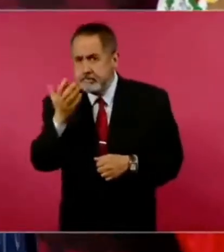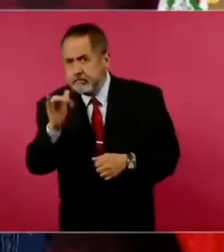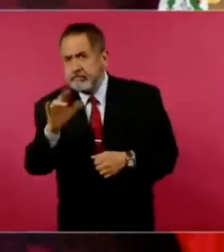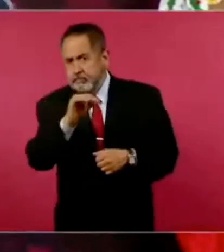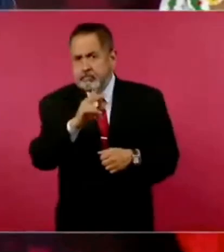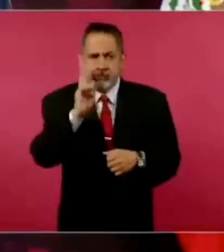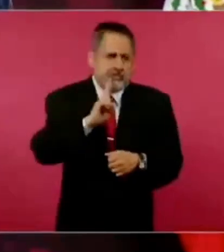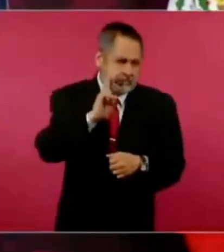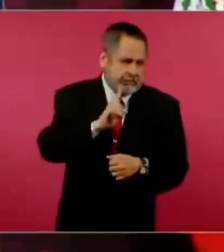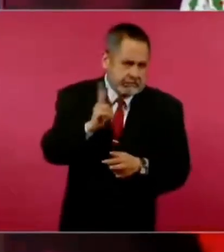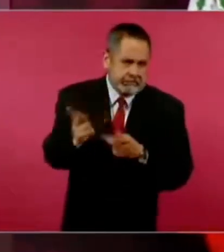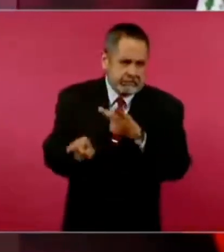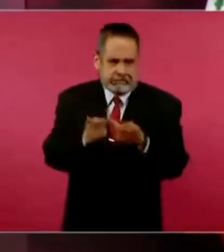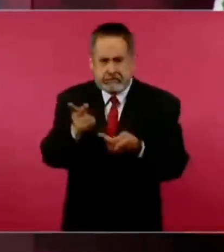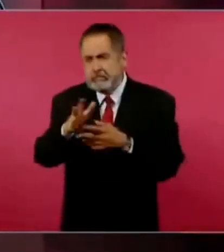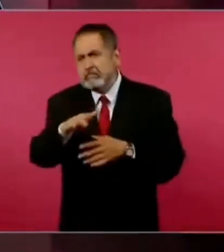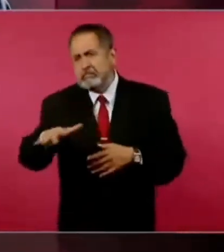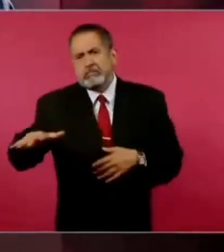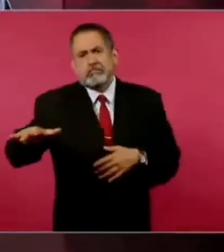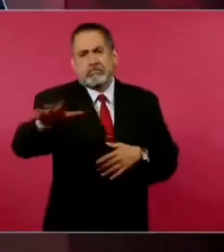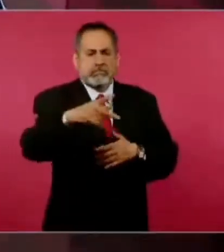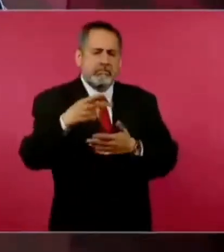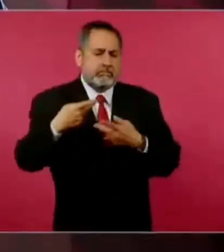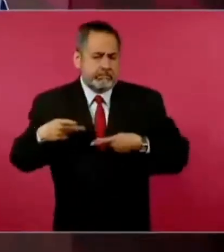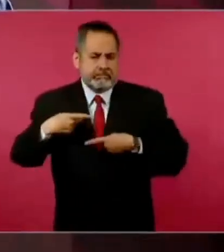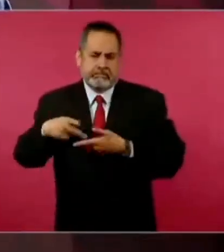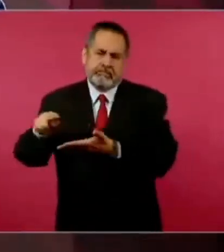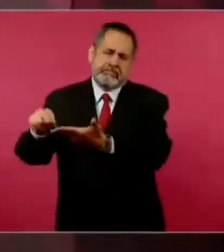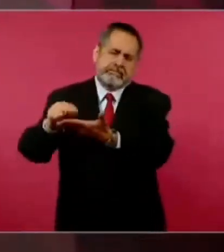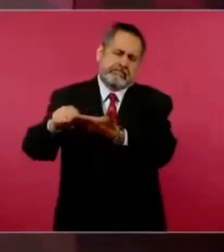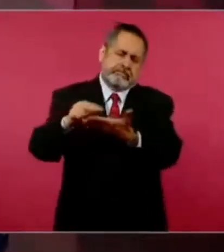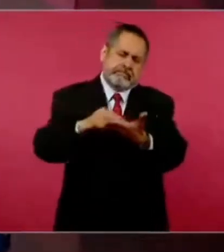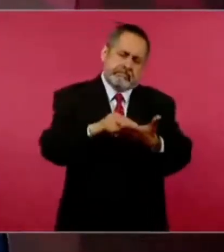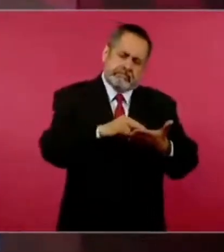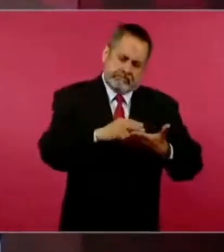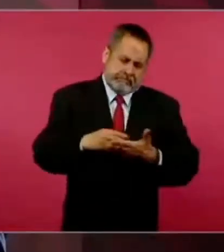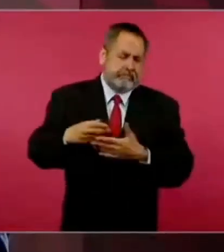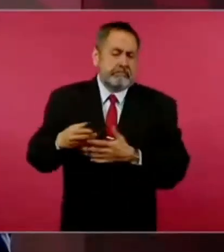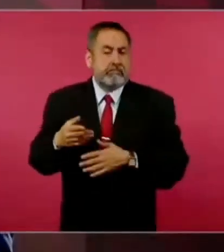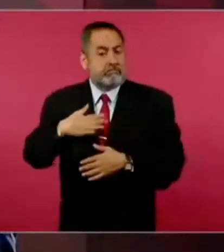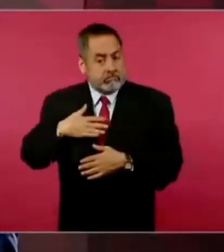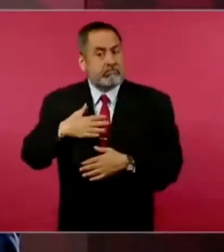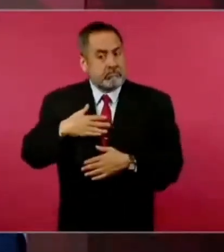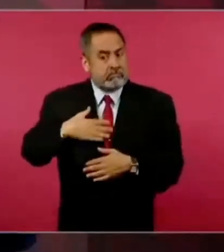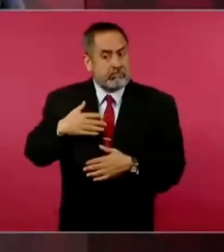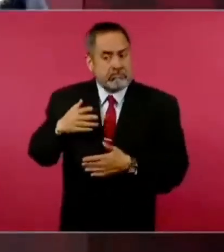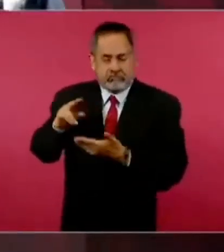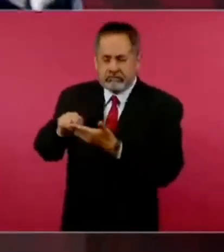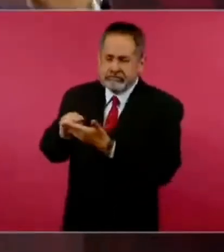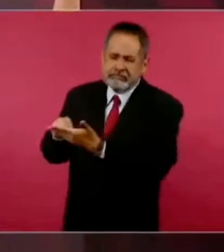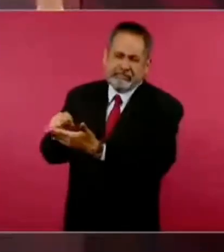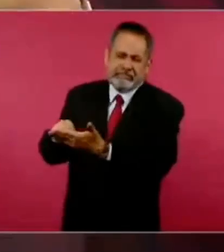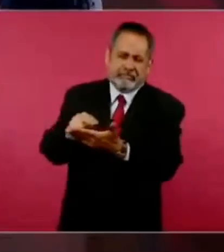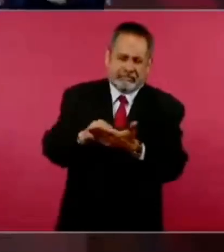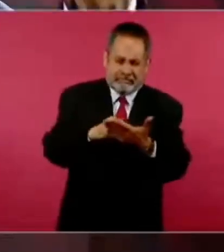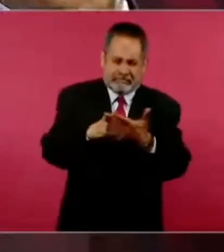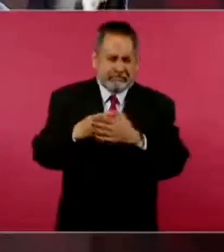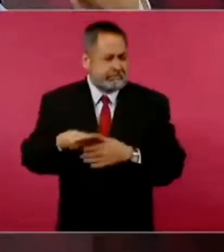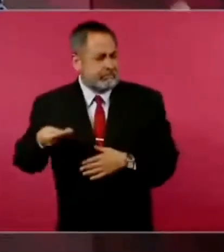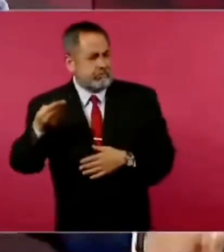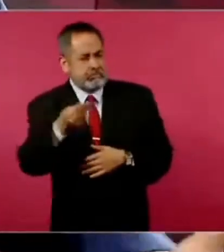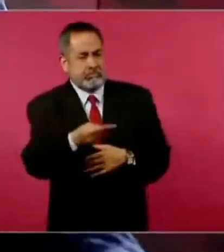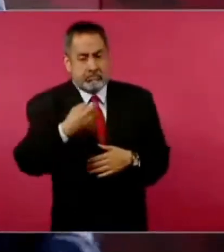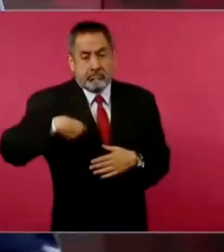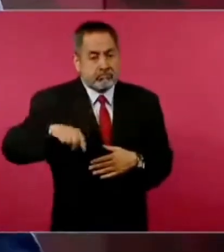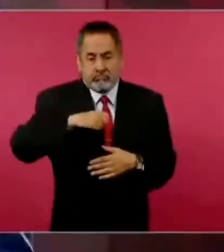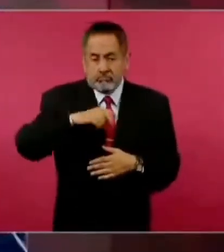con un número determinado de firmas. Me acuerdo que reunimos, porque estábamos en contra de la